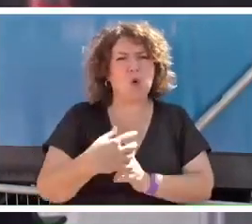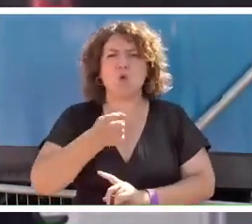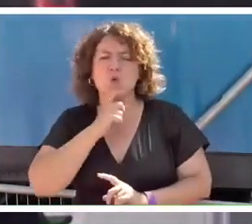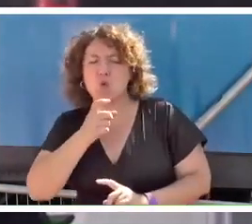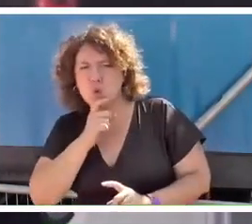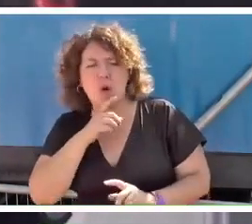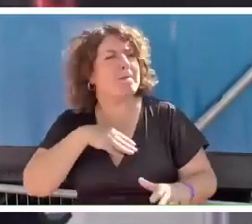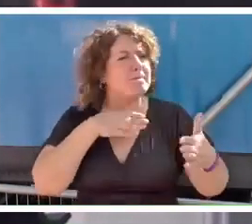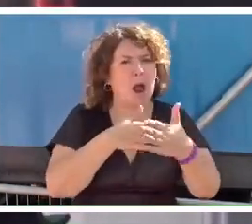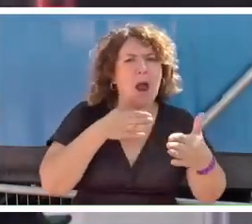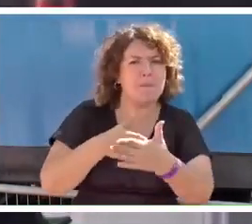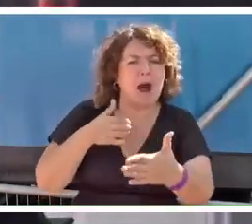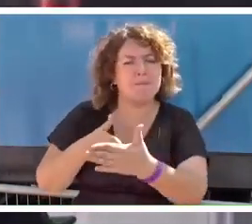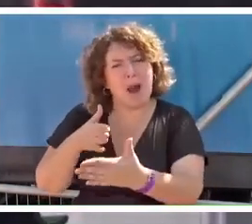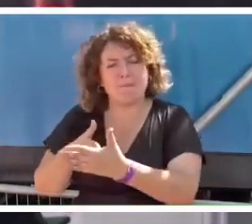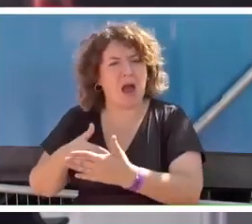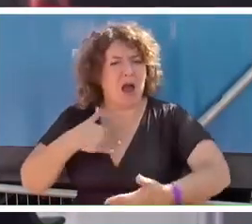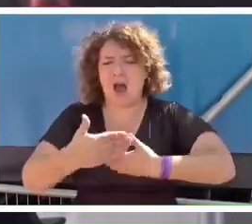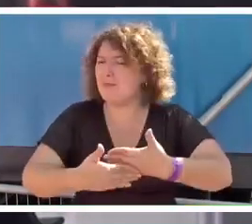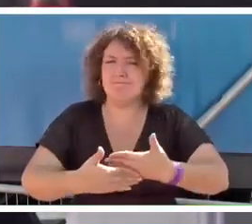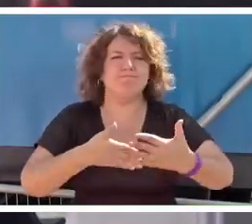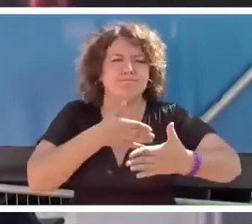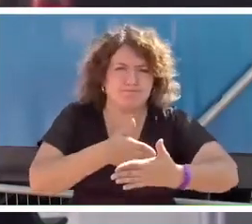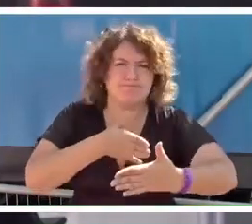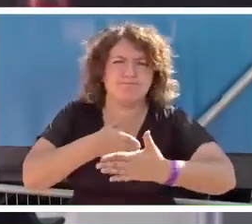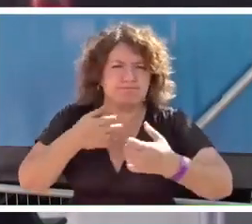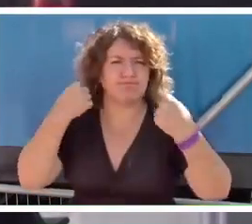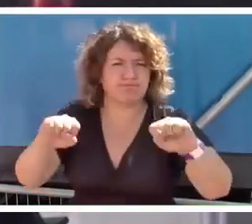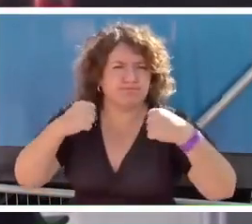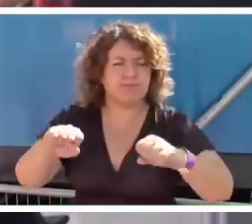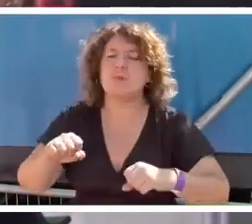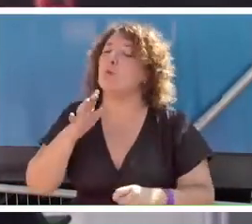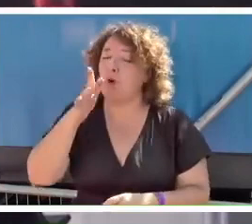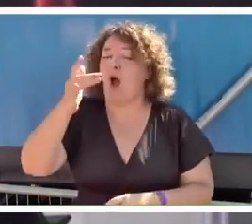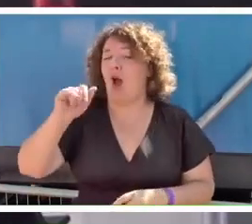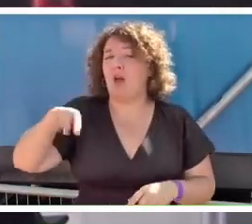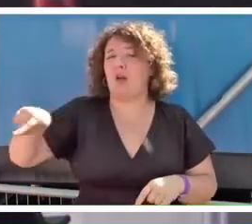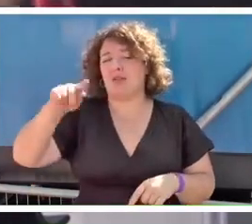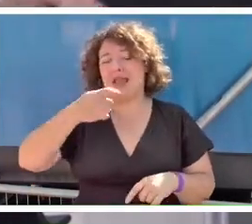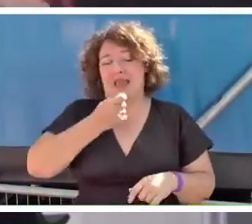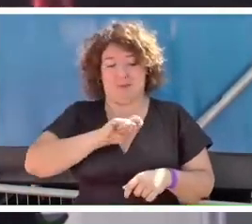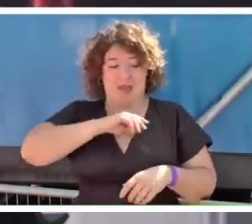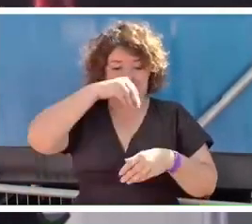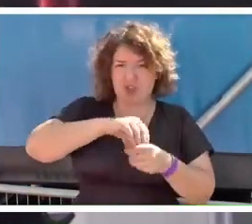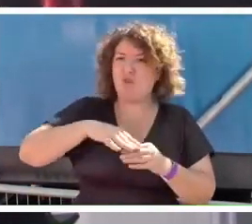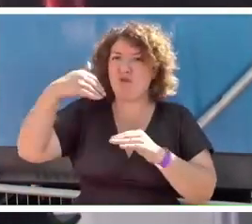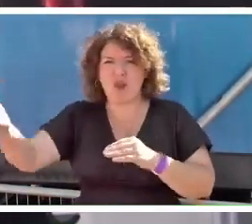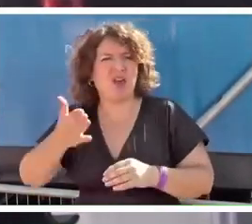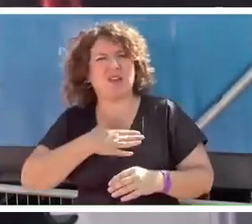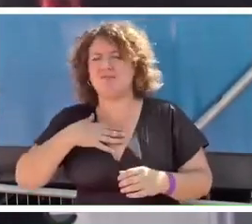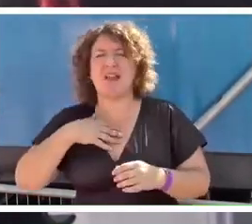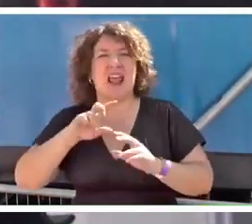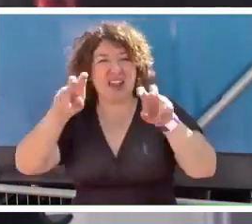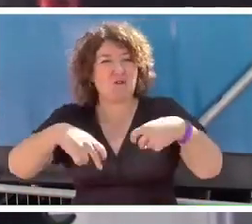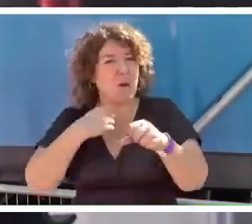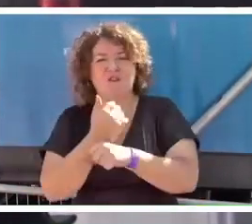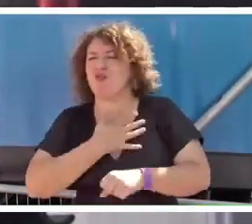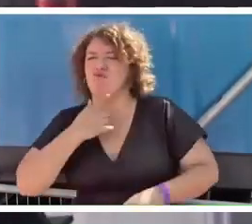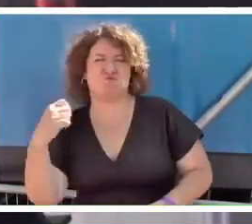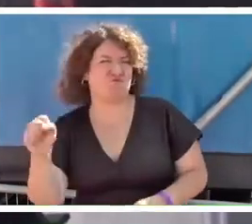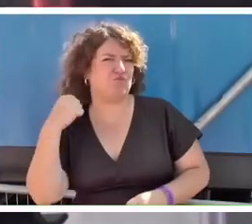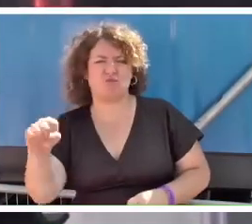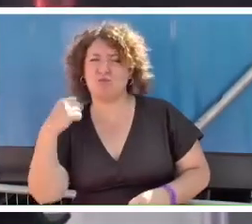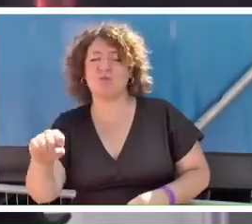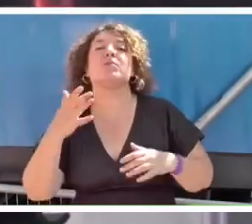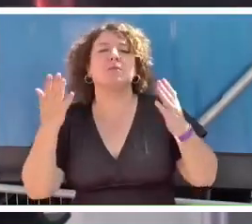van a poner muchos palos en las ruedas, que hay mucha gente en este país y fuera del país que no quieren que hagamos la reforma laboral. Pero